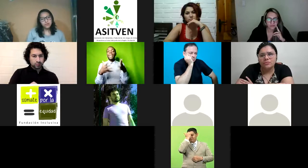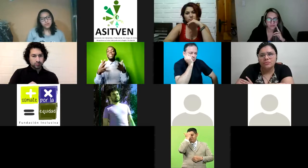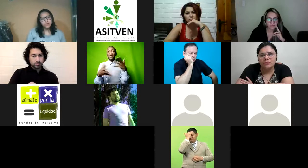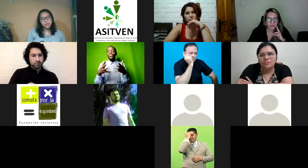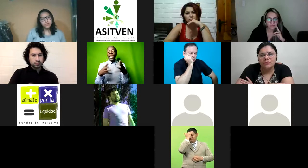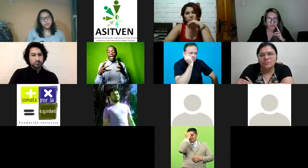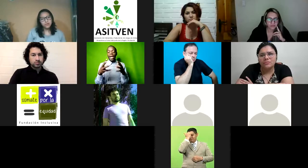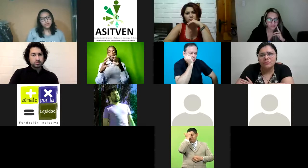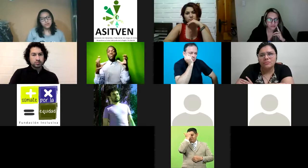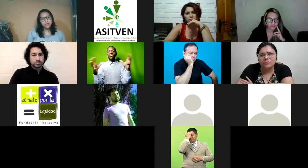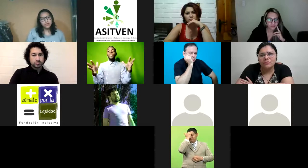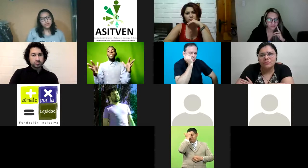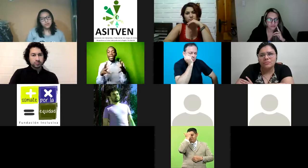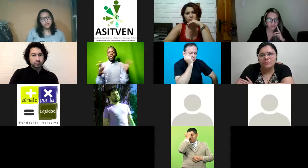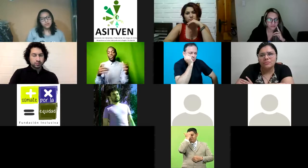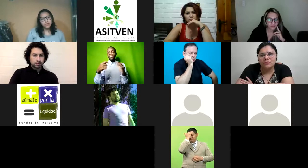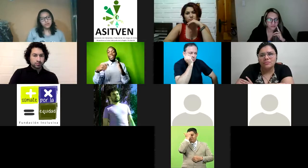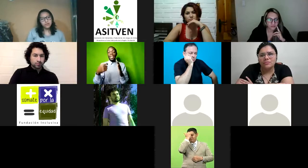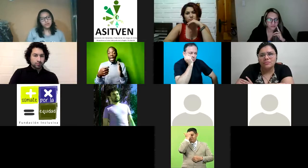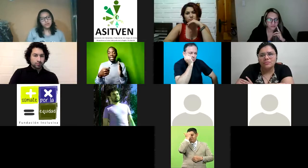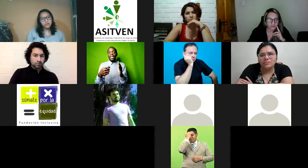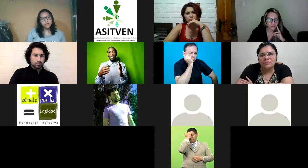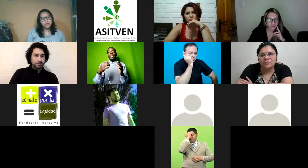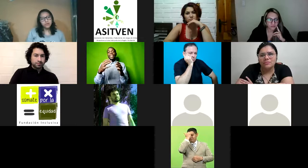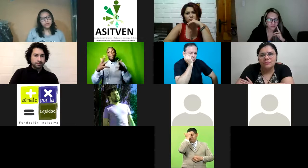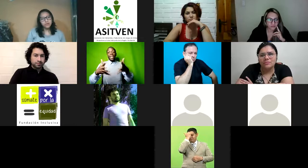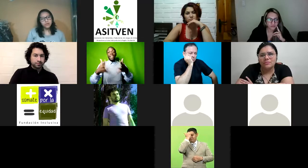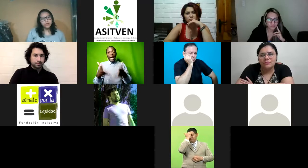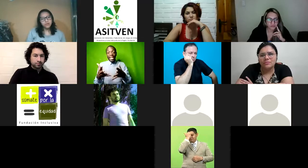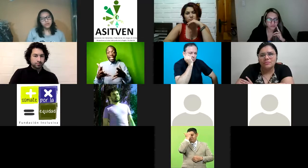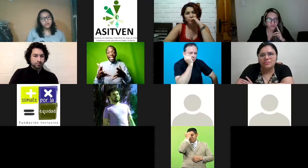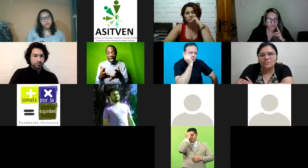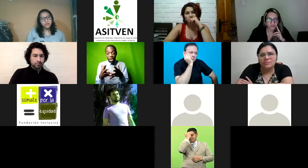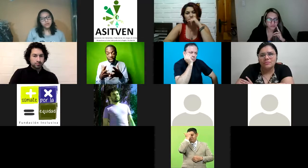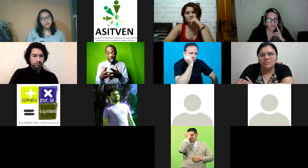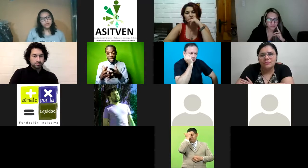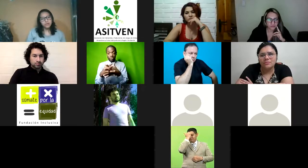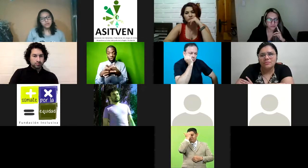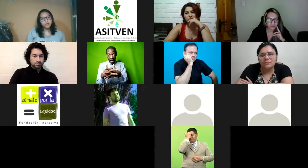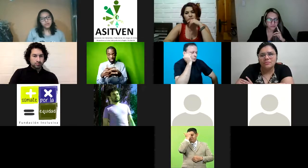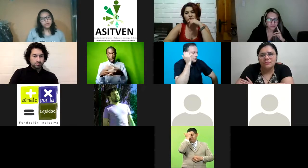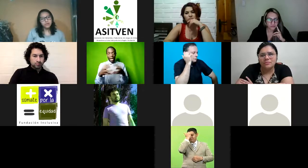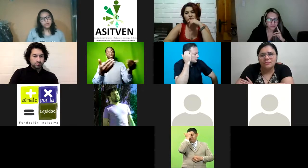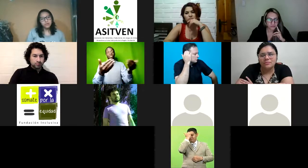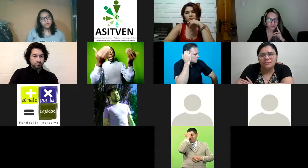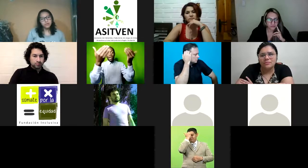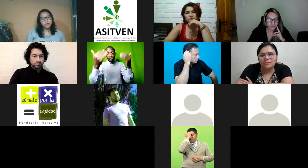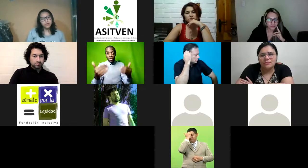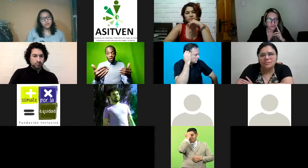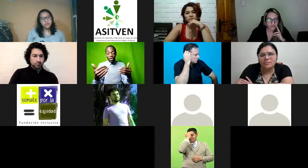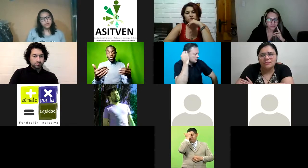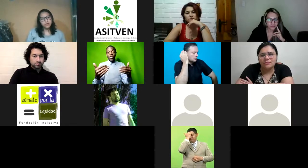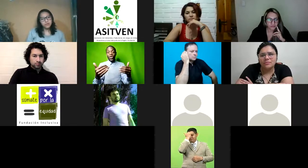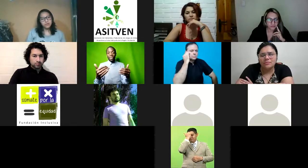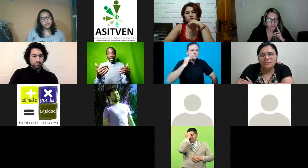que hacer unos videos o un material de aprendizaje de la lengua de señas internacional, para cuando vengan los sordos